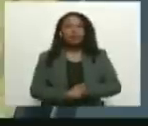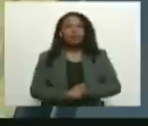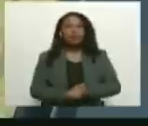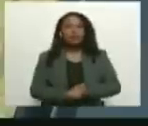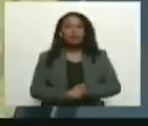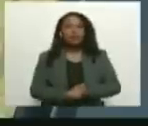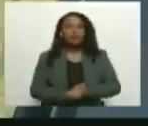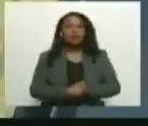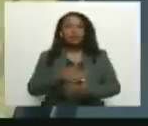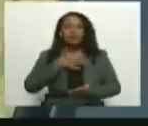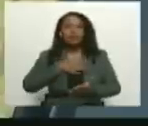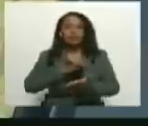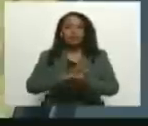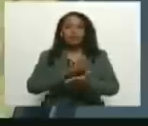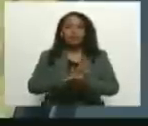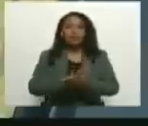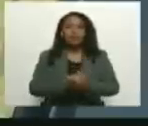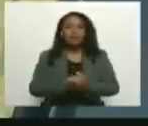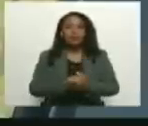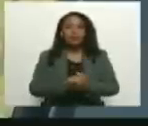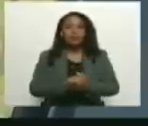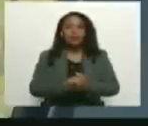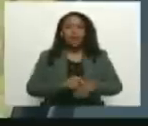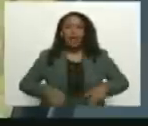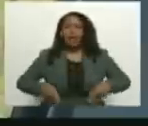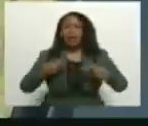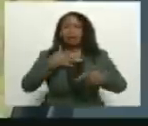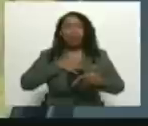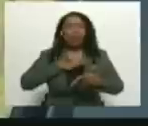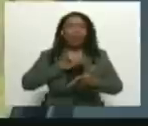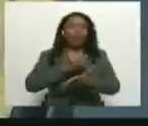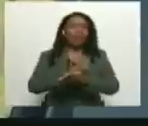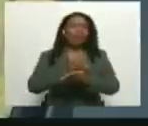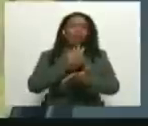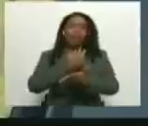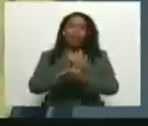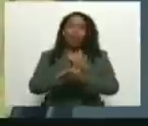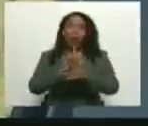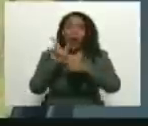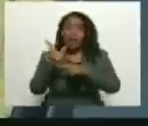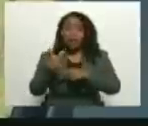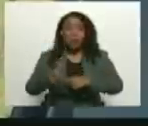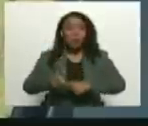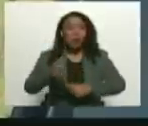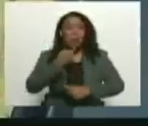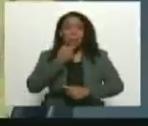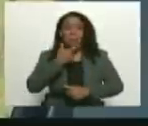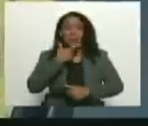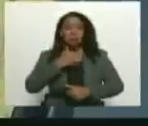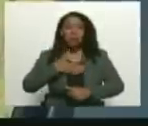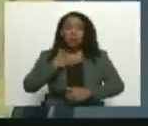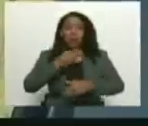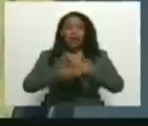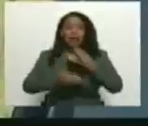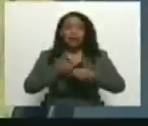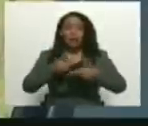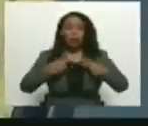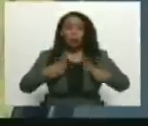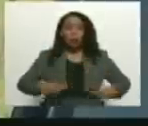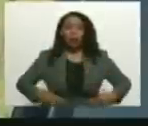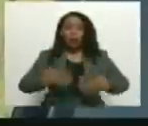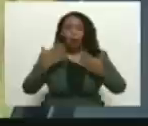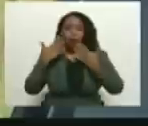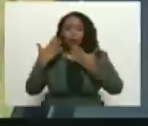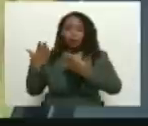Mente tranquila, vida tranquila. Eso es lo más hermoso que puede tener el ser humano. El ser humano,